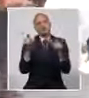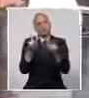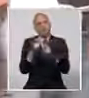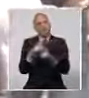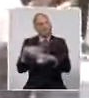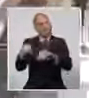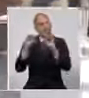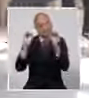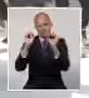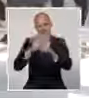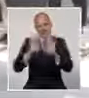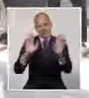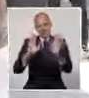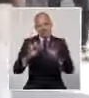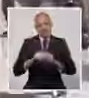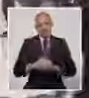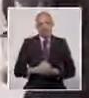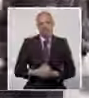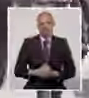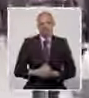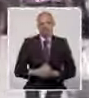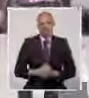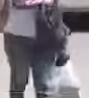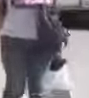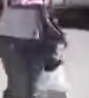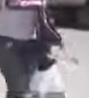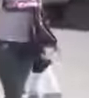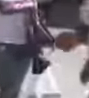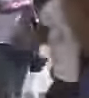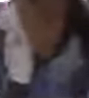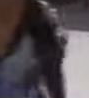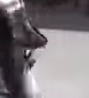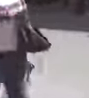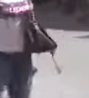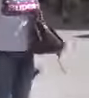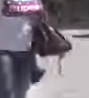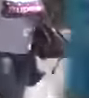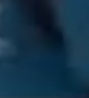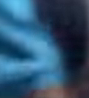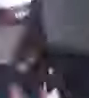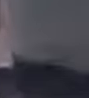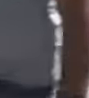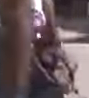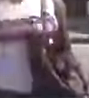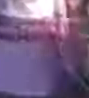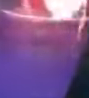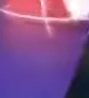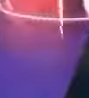cubanos anhelamos y merecemos. Lázaro Manuel Alonso, Sistema Informativo de la Televisión Cubana.